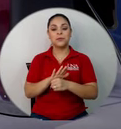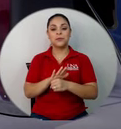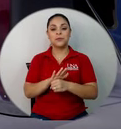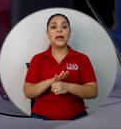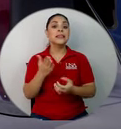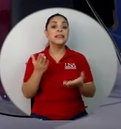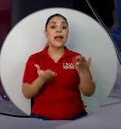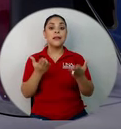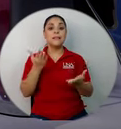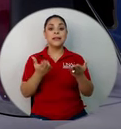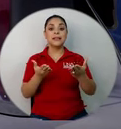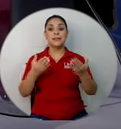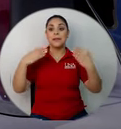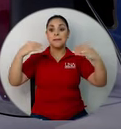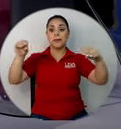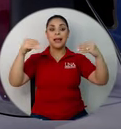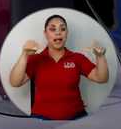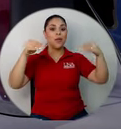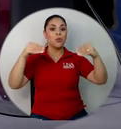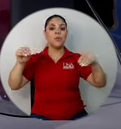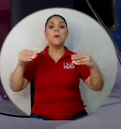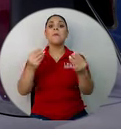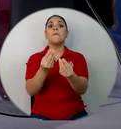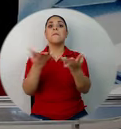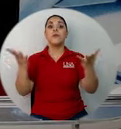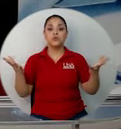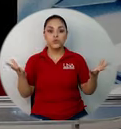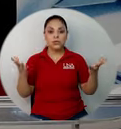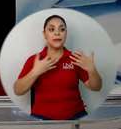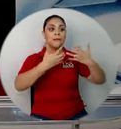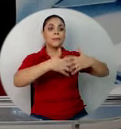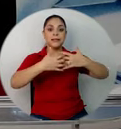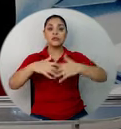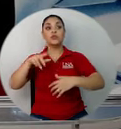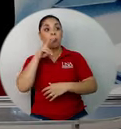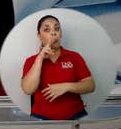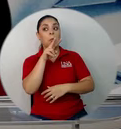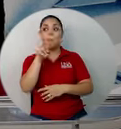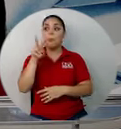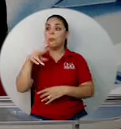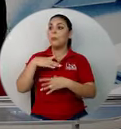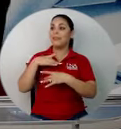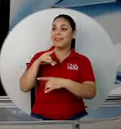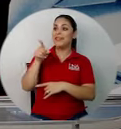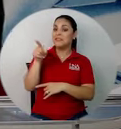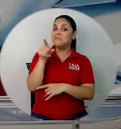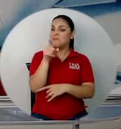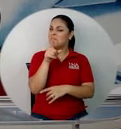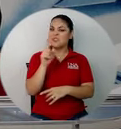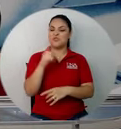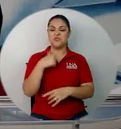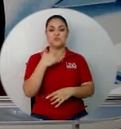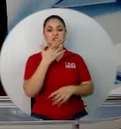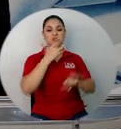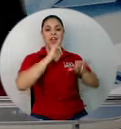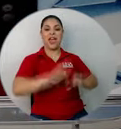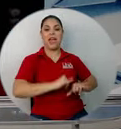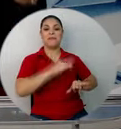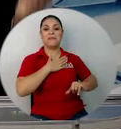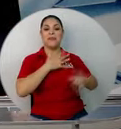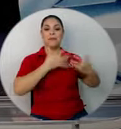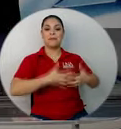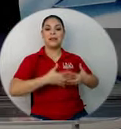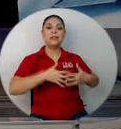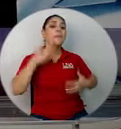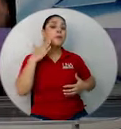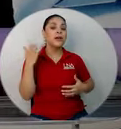puedan haber a nivel de mercado una serie de empleadores que para mí pueden ser atractivos, sencillamente no me quiero ir. ¿Por qué? Porque me